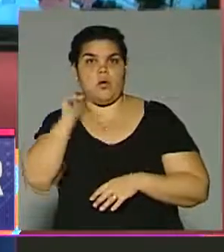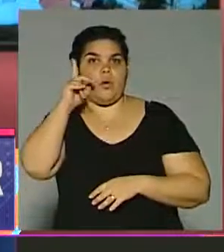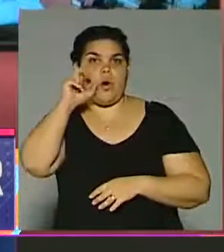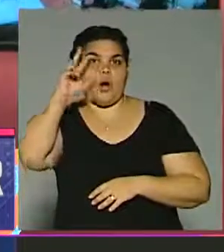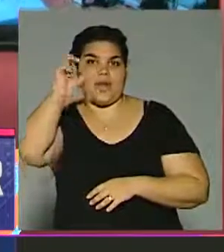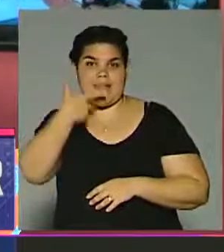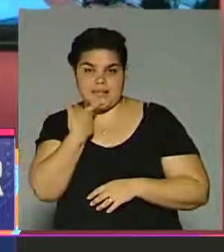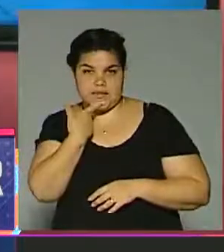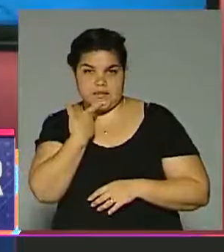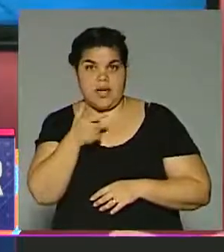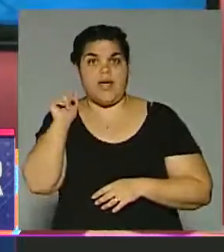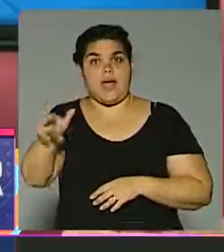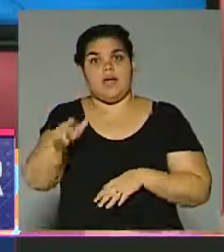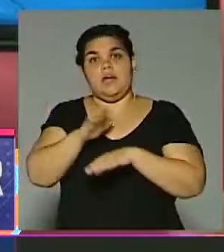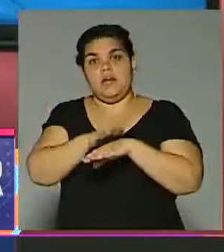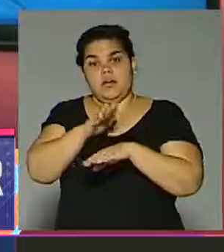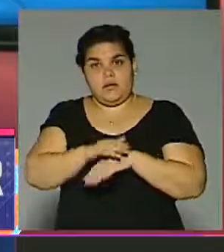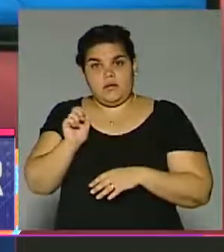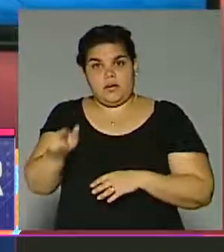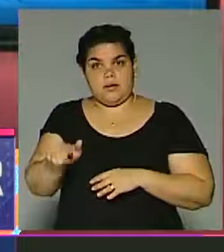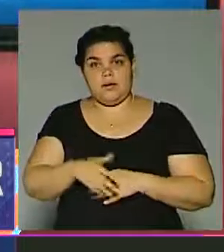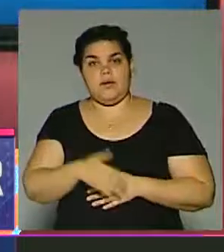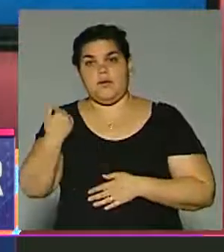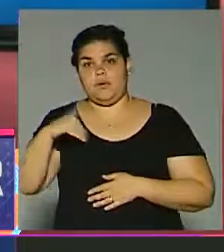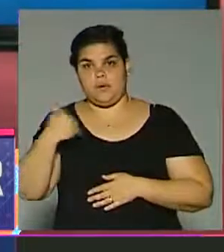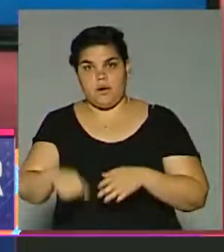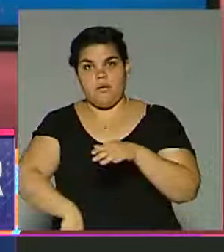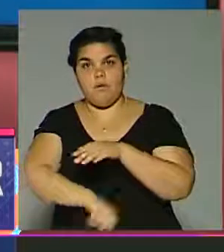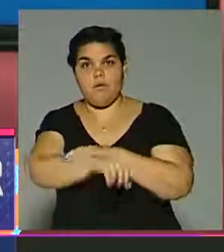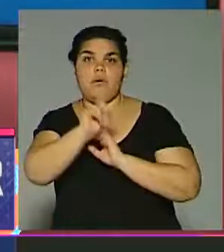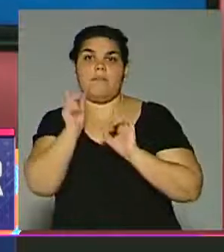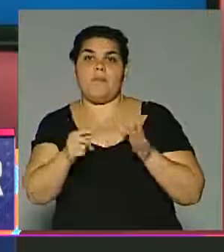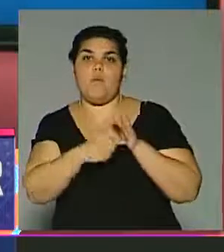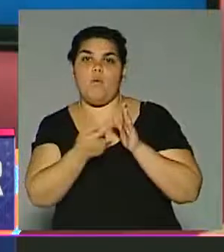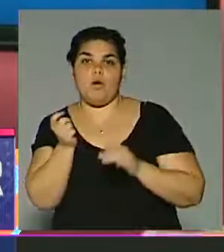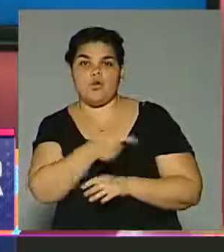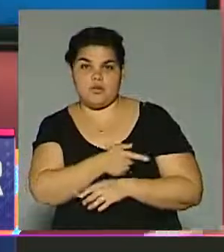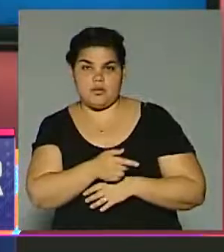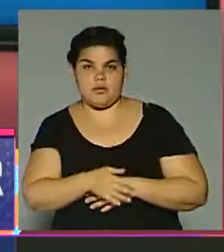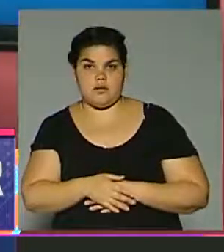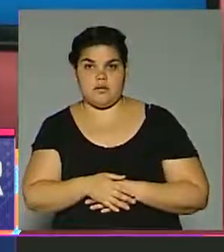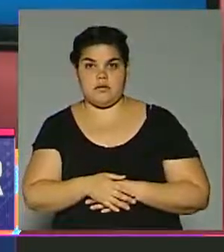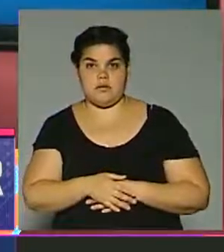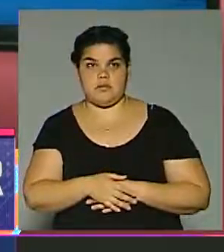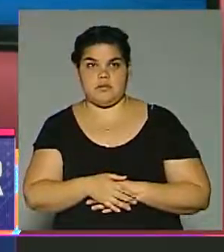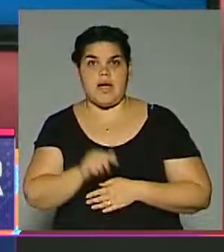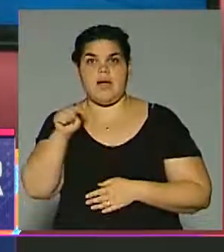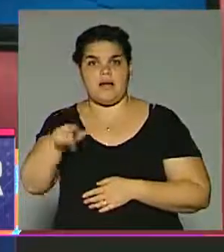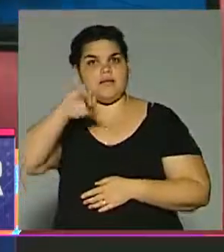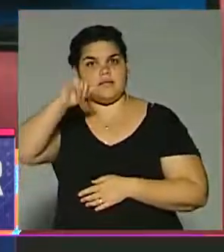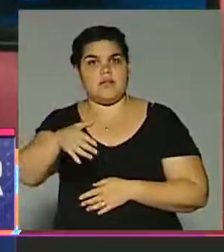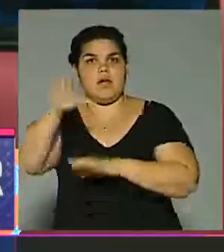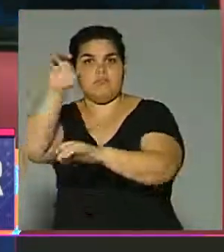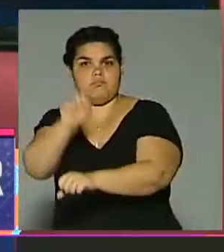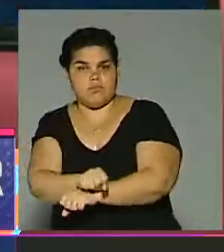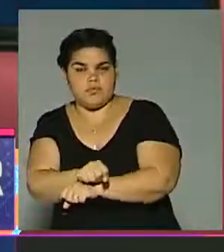uno de los pocos dirigentes que en el fútbol argentino, sobre todo en la provincia de Buenos Aires, ha apresado, ha llevado